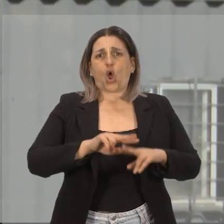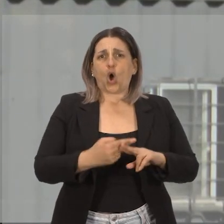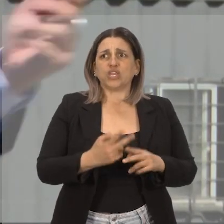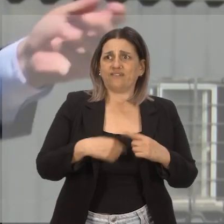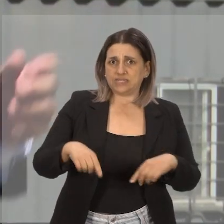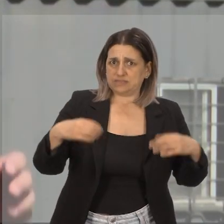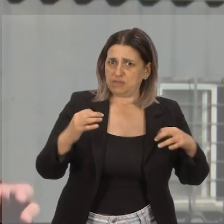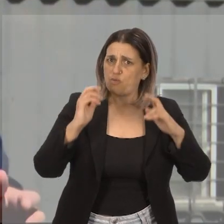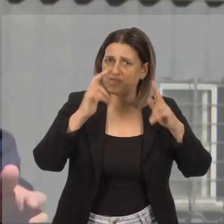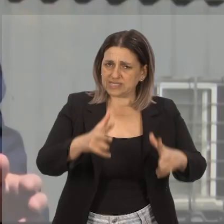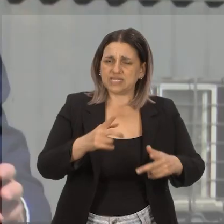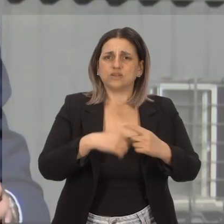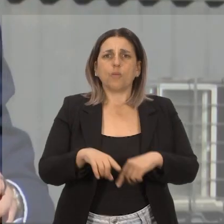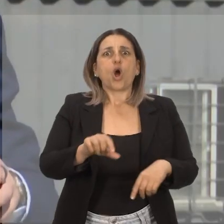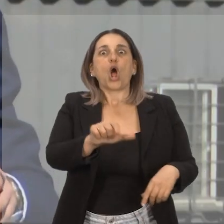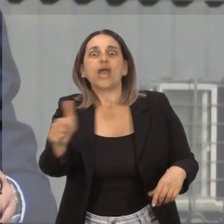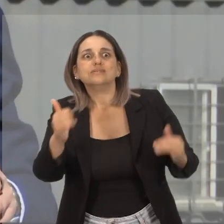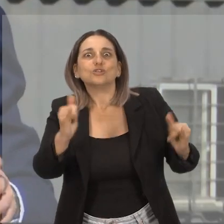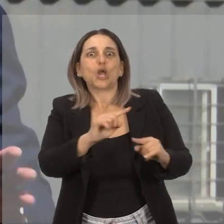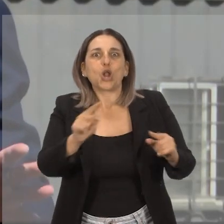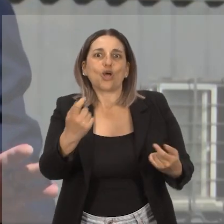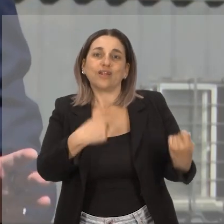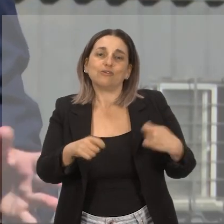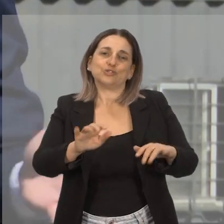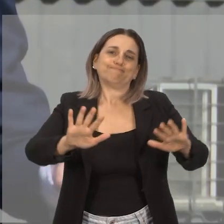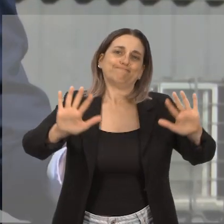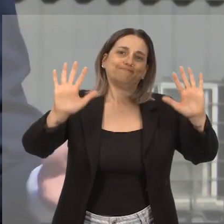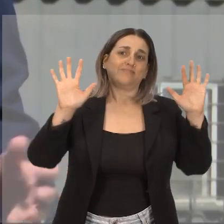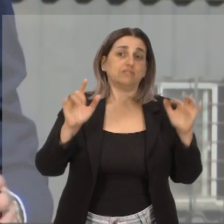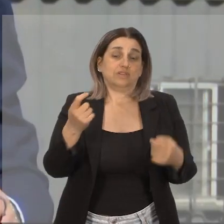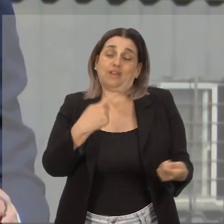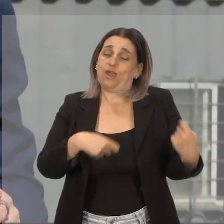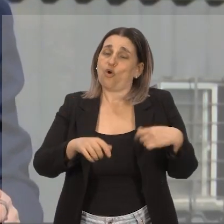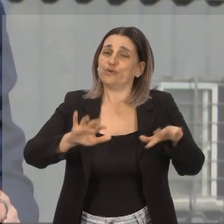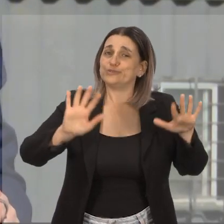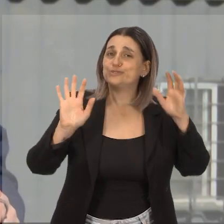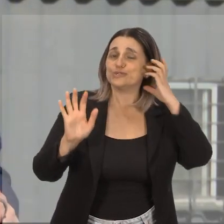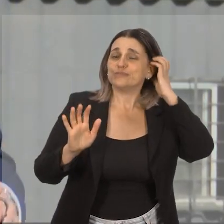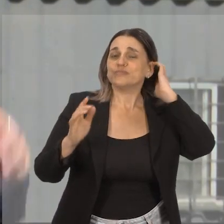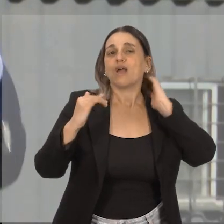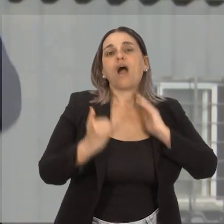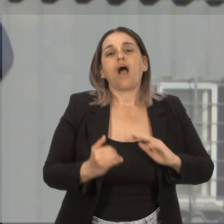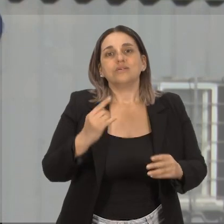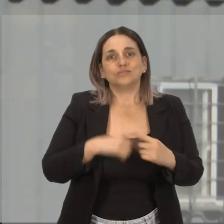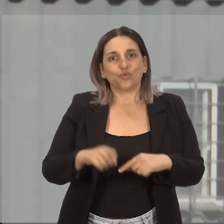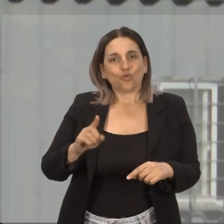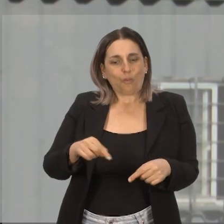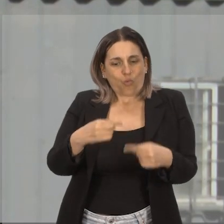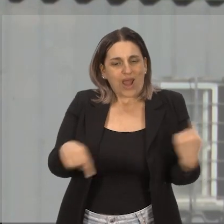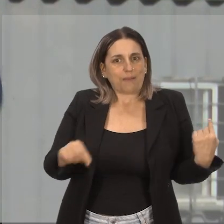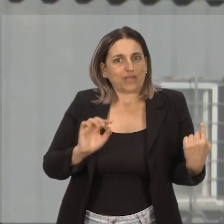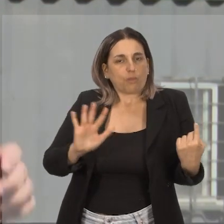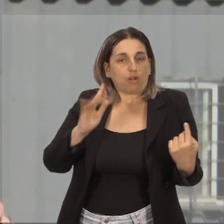De nuevo, nadie garantiza el éxito del negocio. Es lo que tiene hacer un negocio. El negocio tiene como